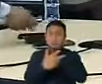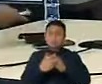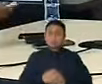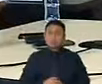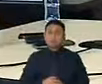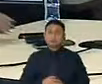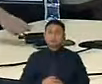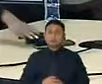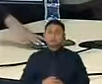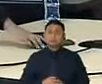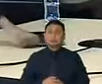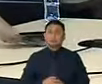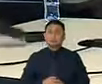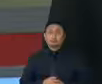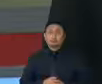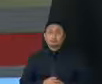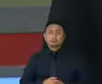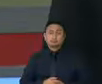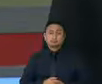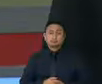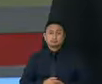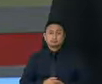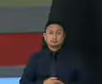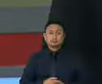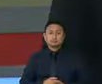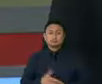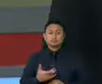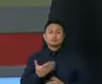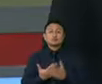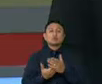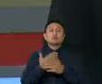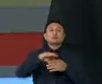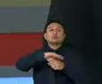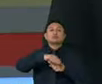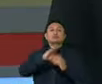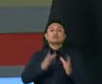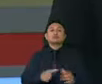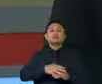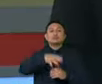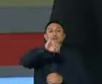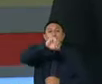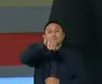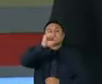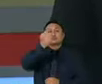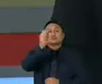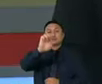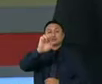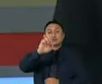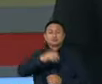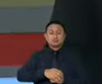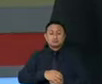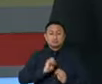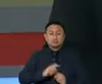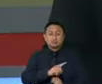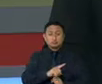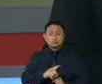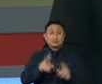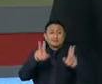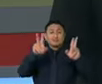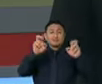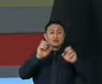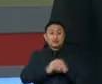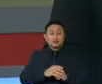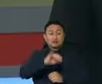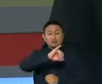informó Patricia Aldaz. El nuevo canciller de la República, José Valencia, calificó como delicado el caso de